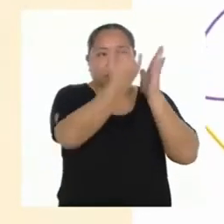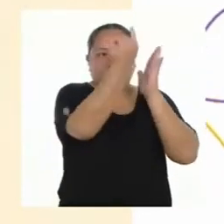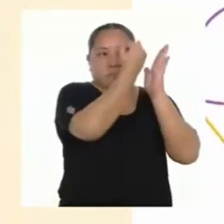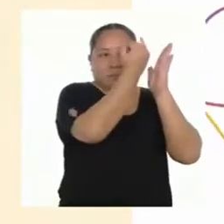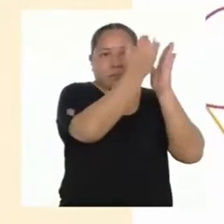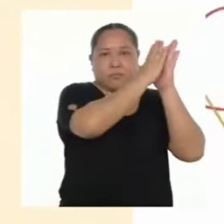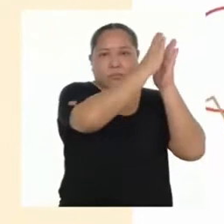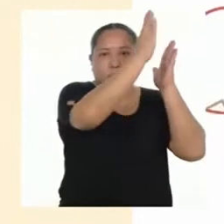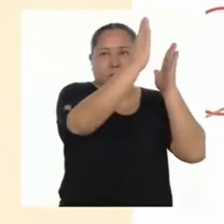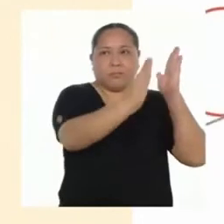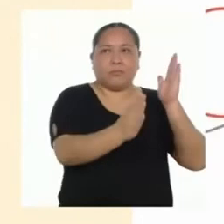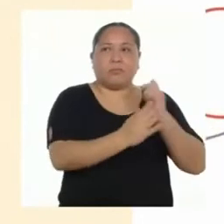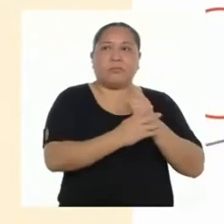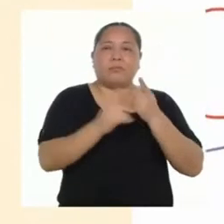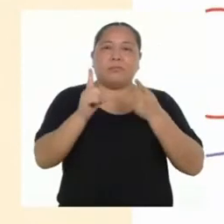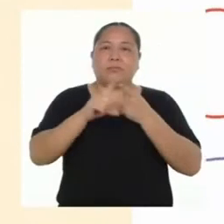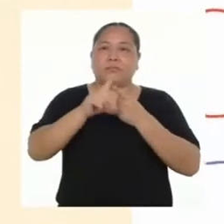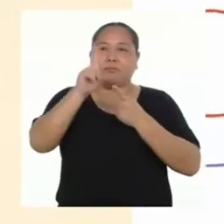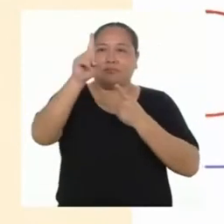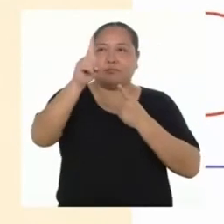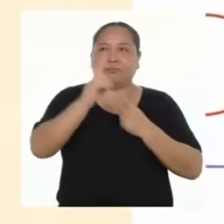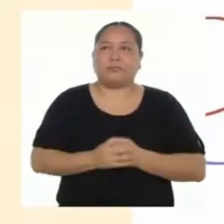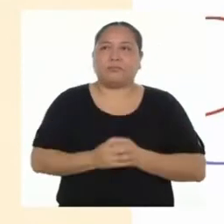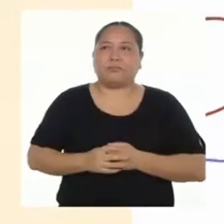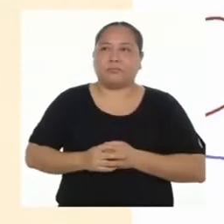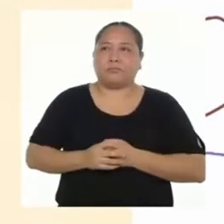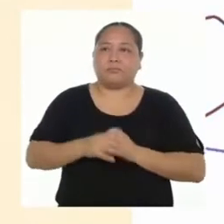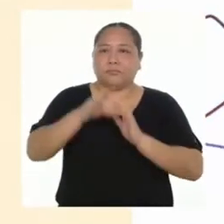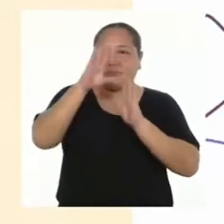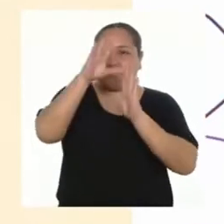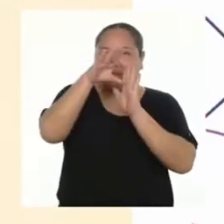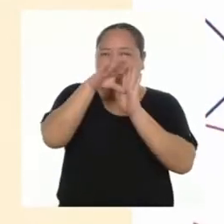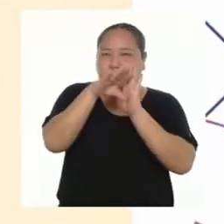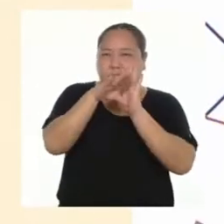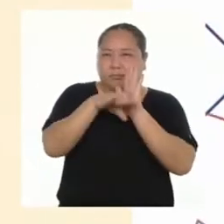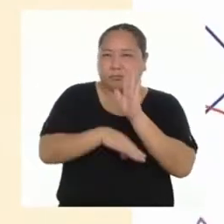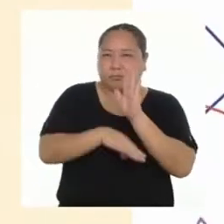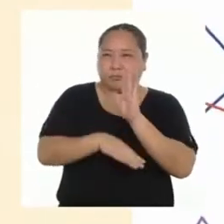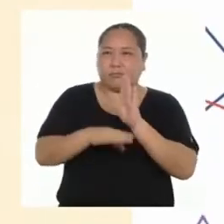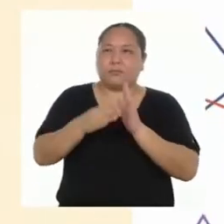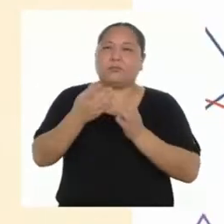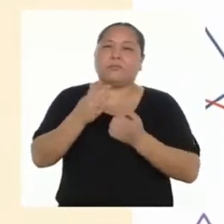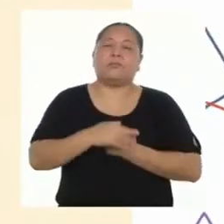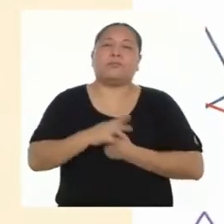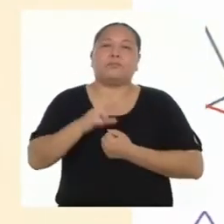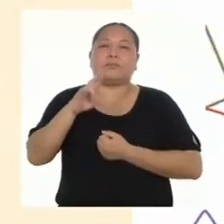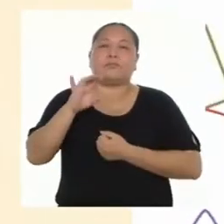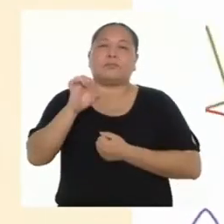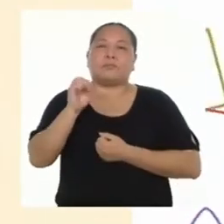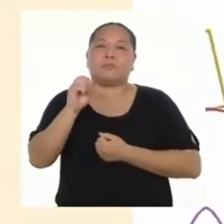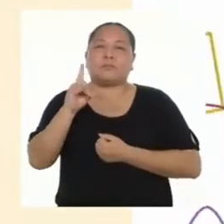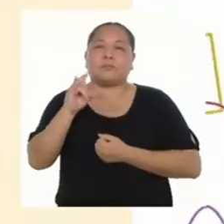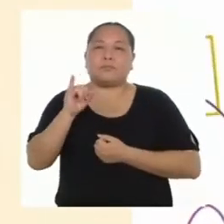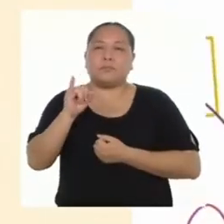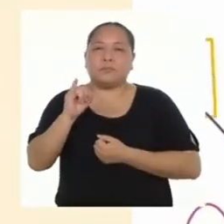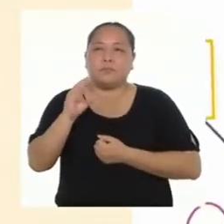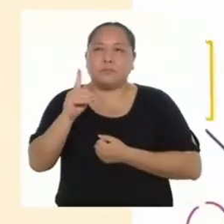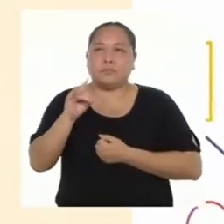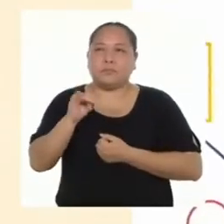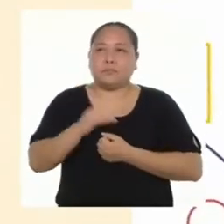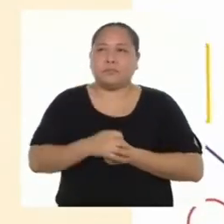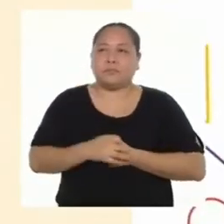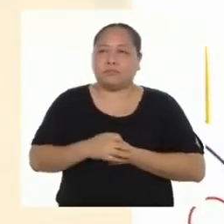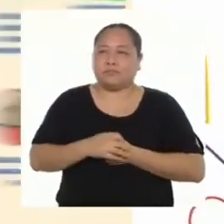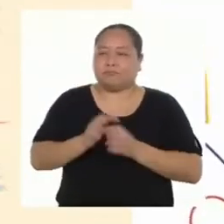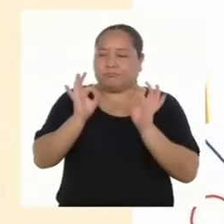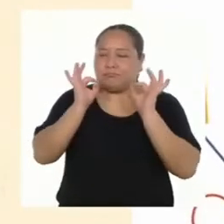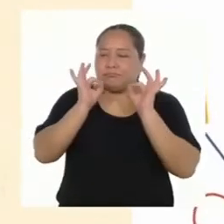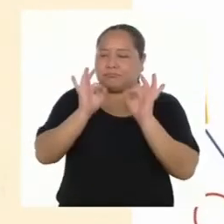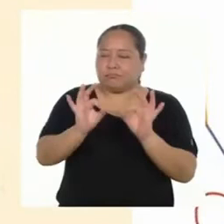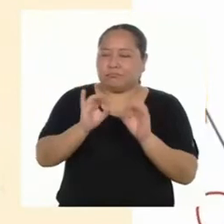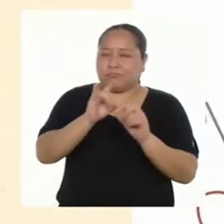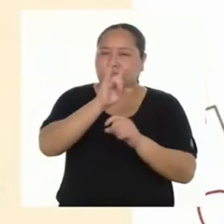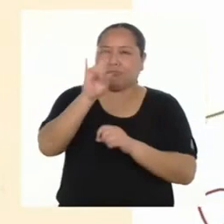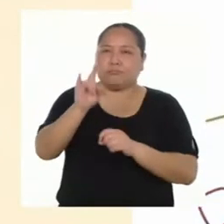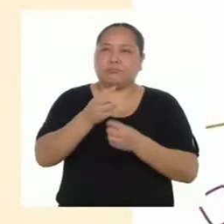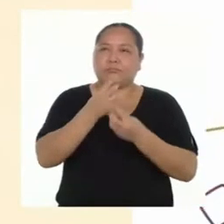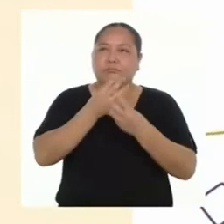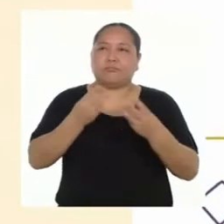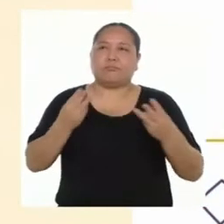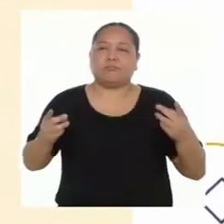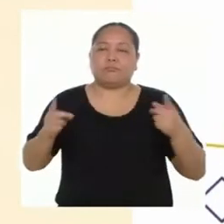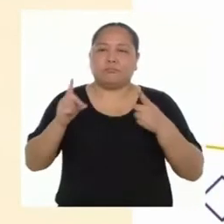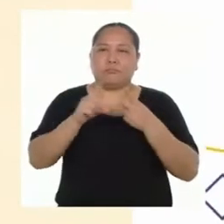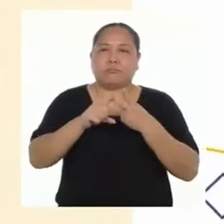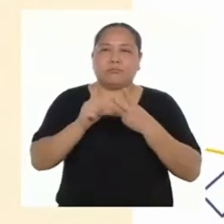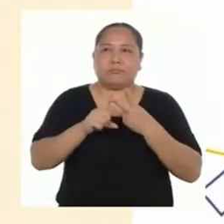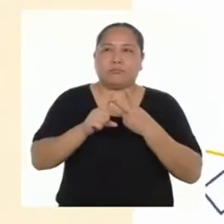gráfico. 1. Minimización de los residuos y ser eficientes en el uso de materiales.